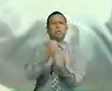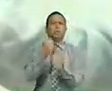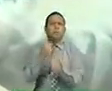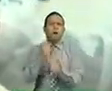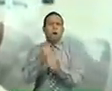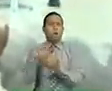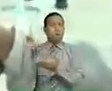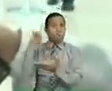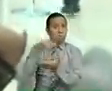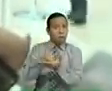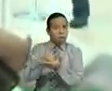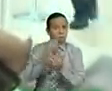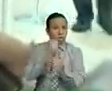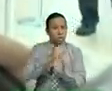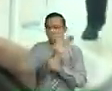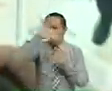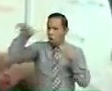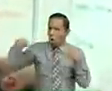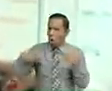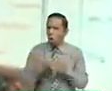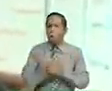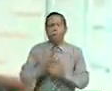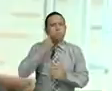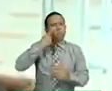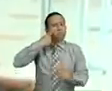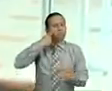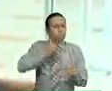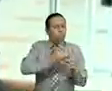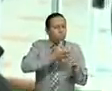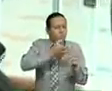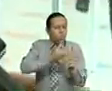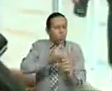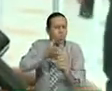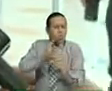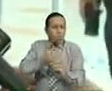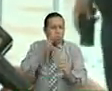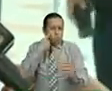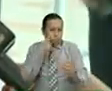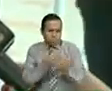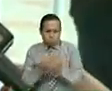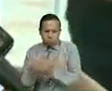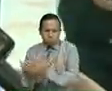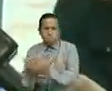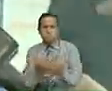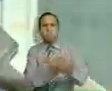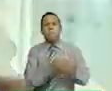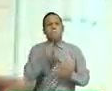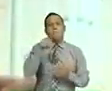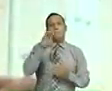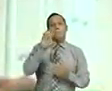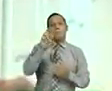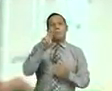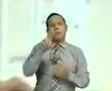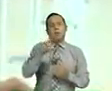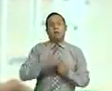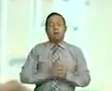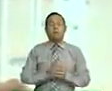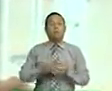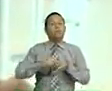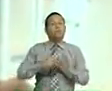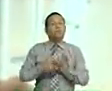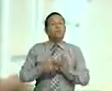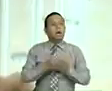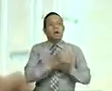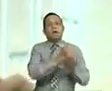programa planificado en donde cada vez se va a ir incrementando la realización de estas pruebas PCR. Van a ser realmente la salvación para